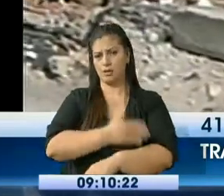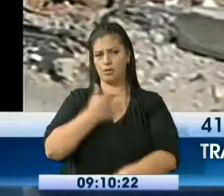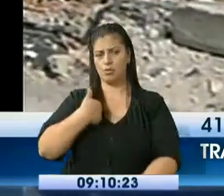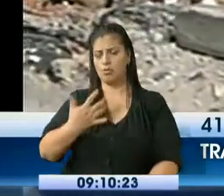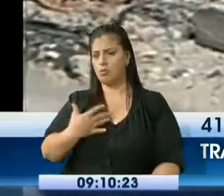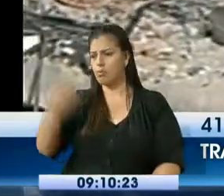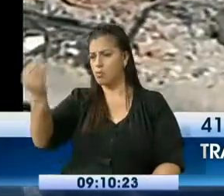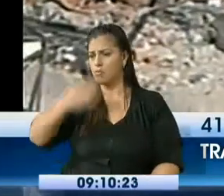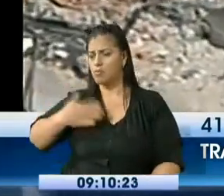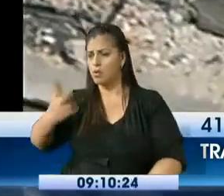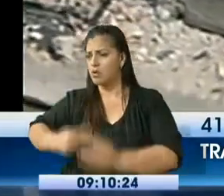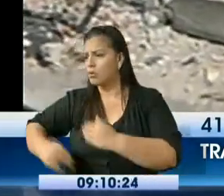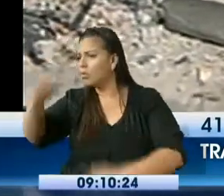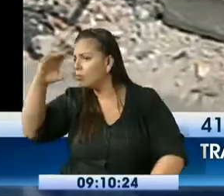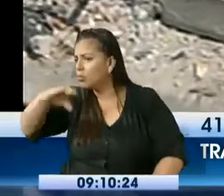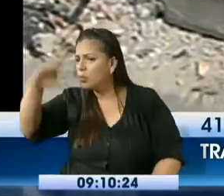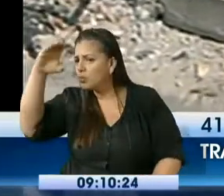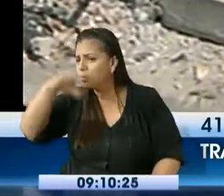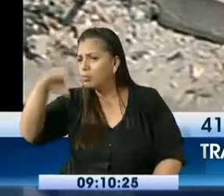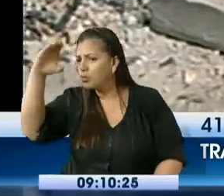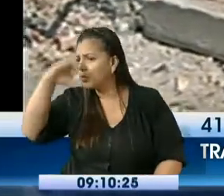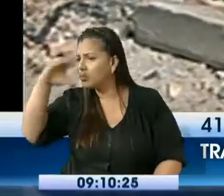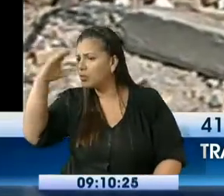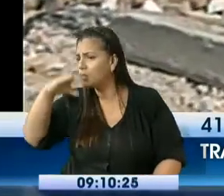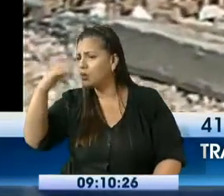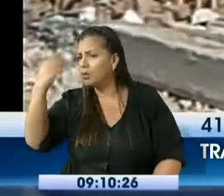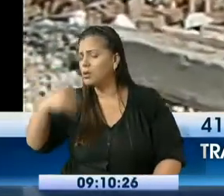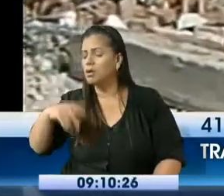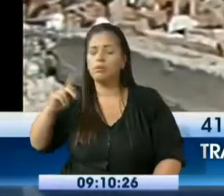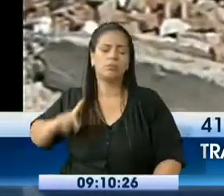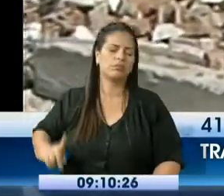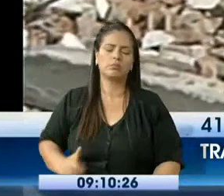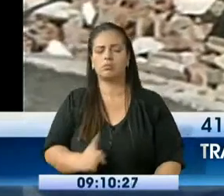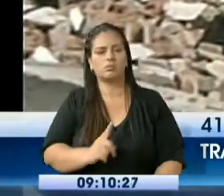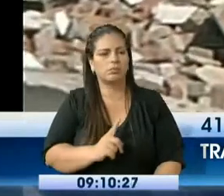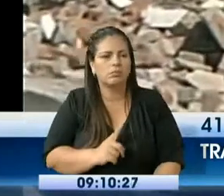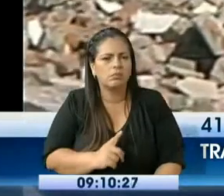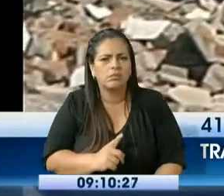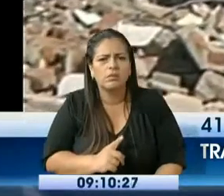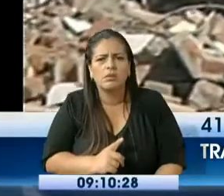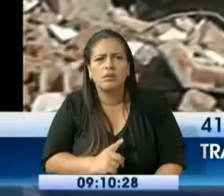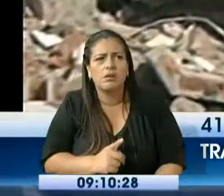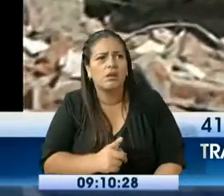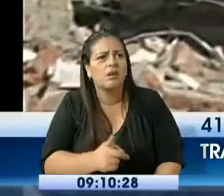y pues al regresar pues la escena de encontrar la casa caída,